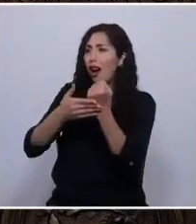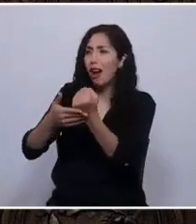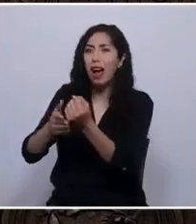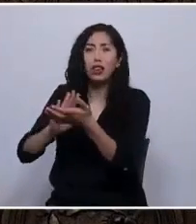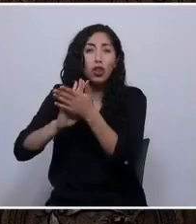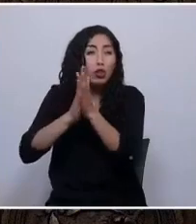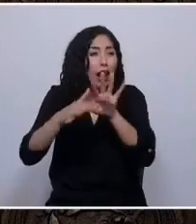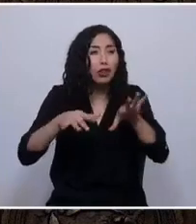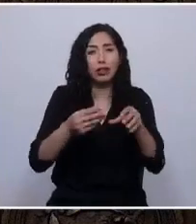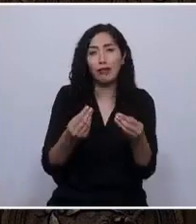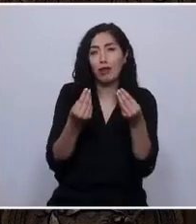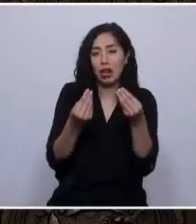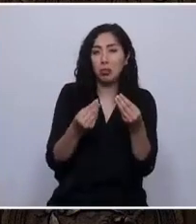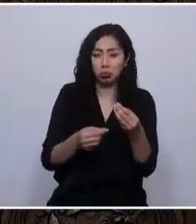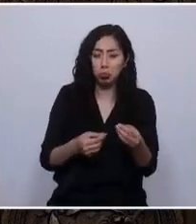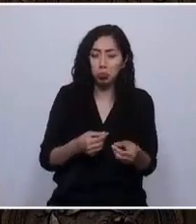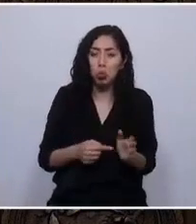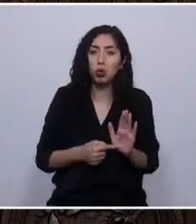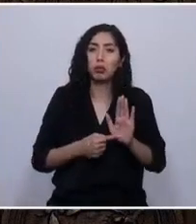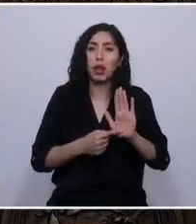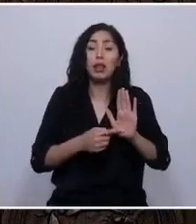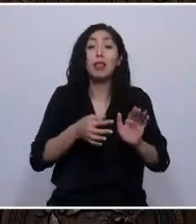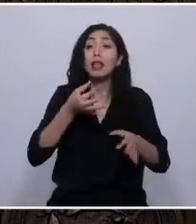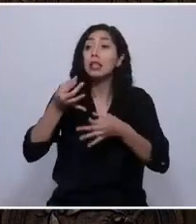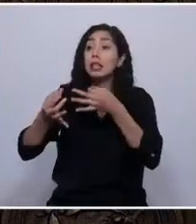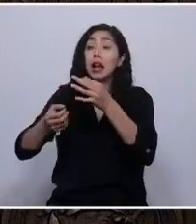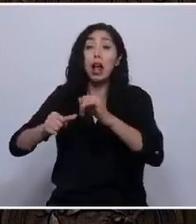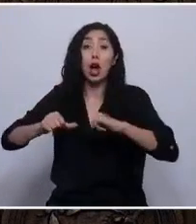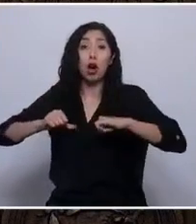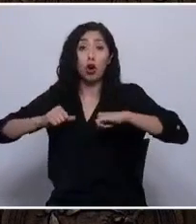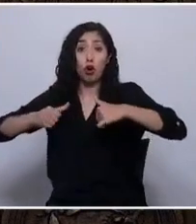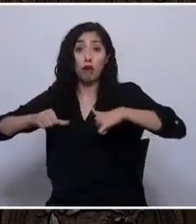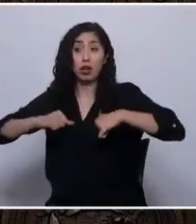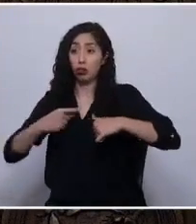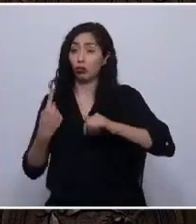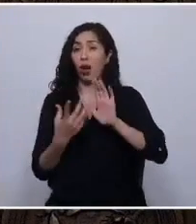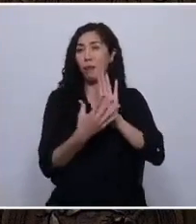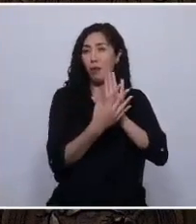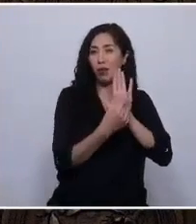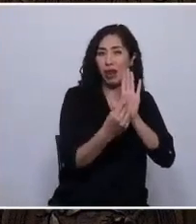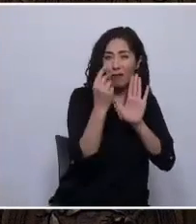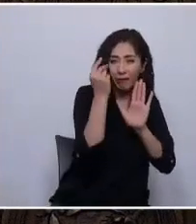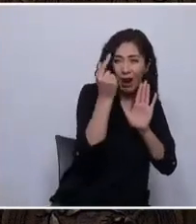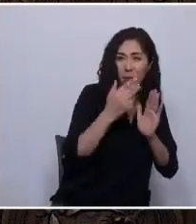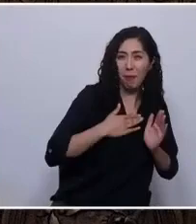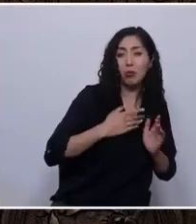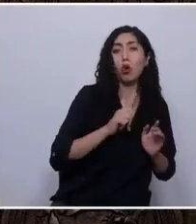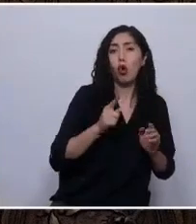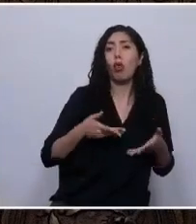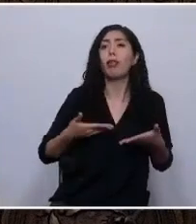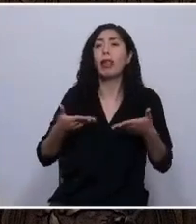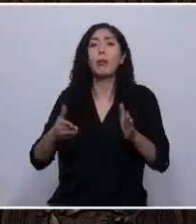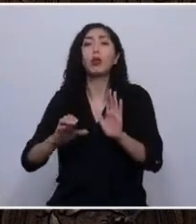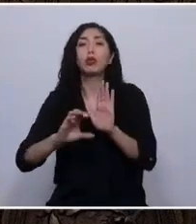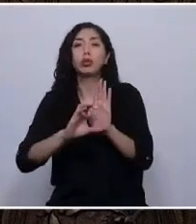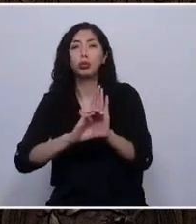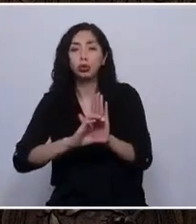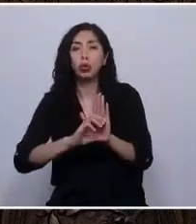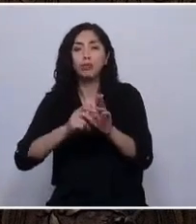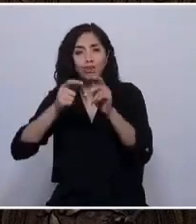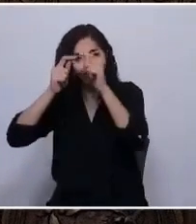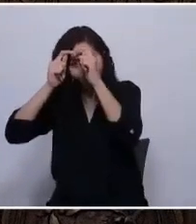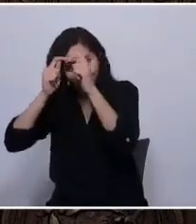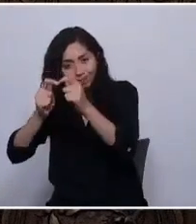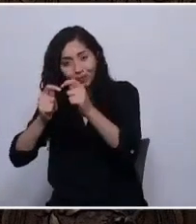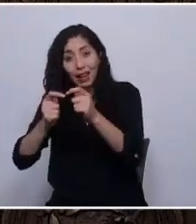dejaron. Decirle a los jóvenes que no les dejamos atados a un modelo ideológico, sino que les entregamos una constitución que reconoce que